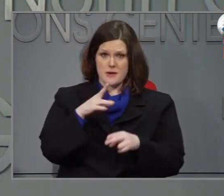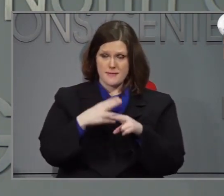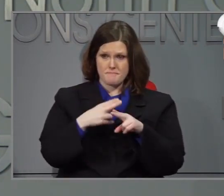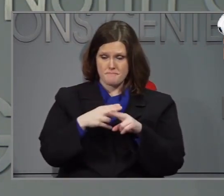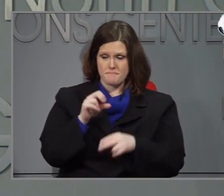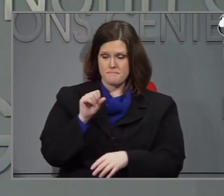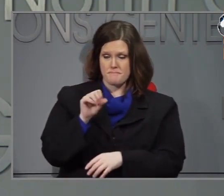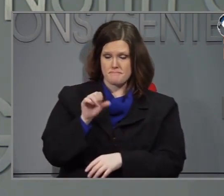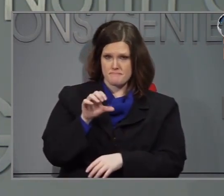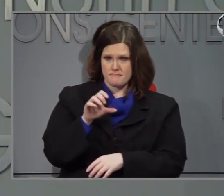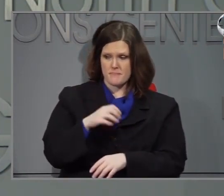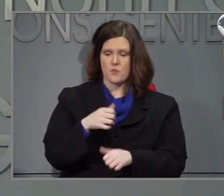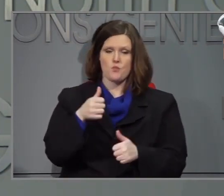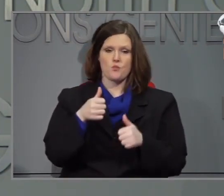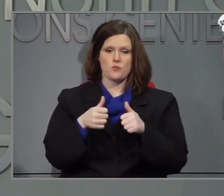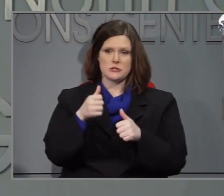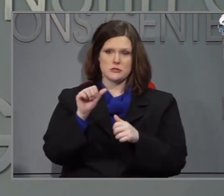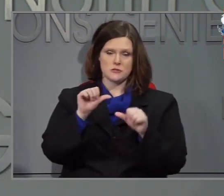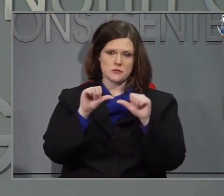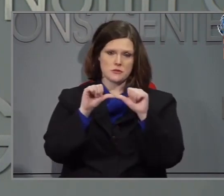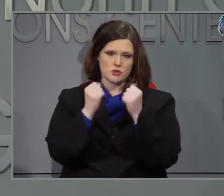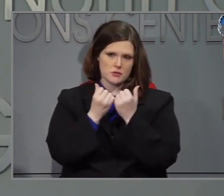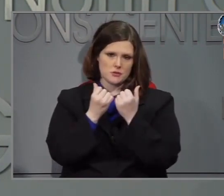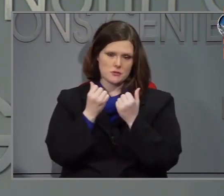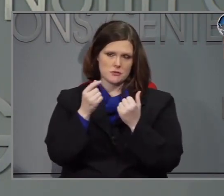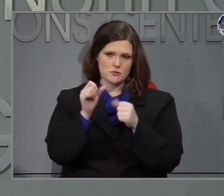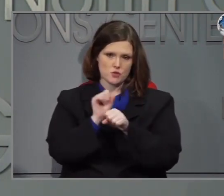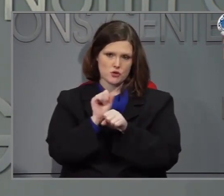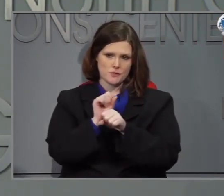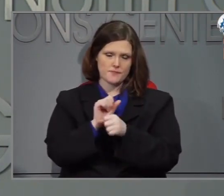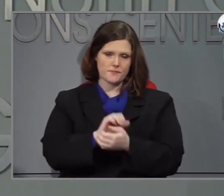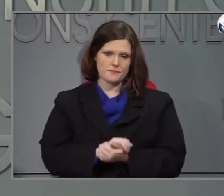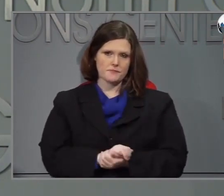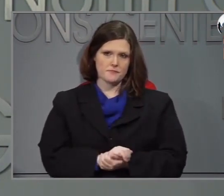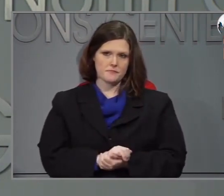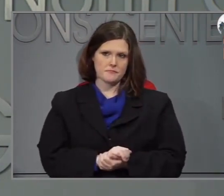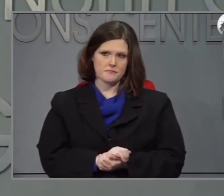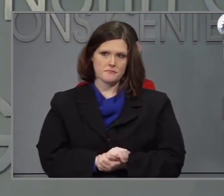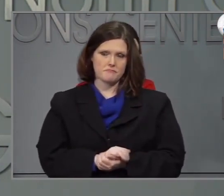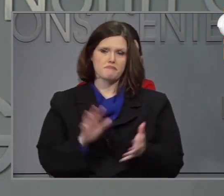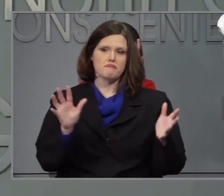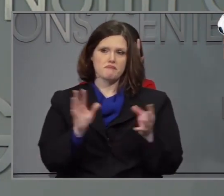puede identificarse y que agencia de noticias representan